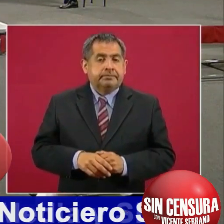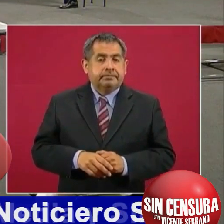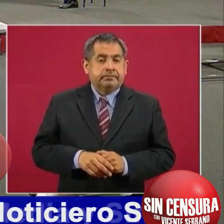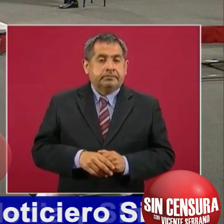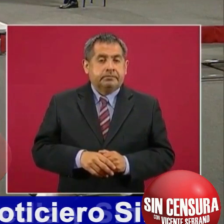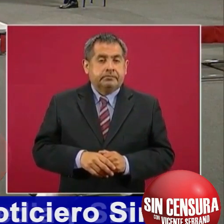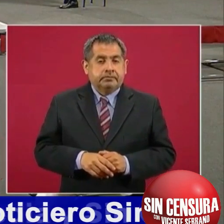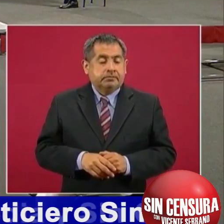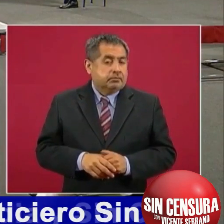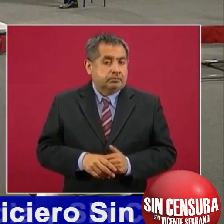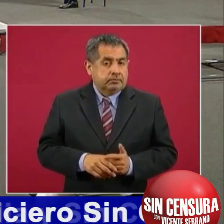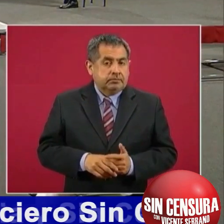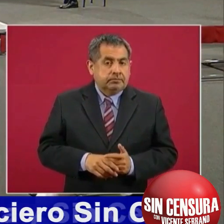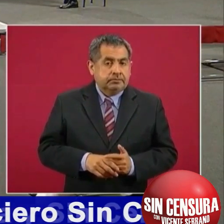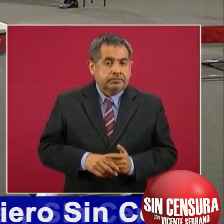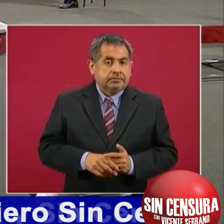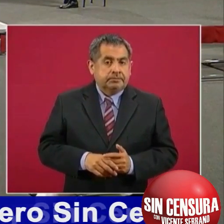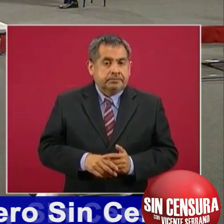Es que